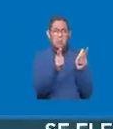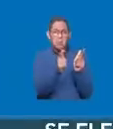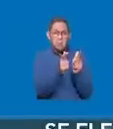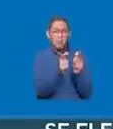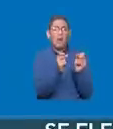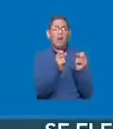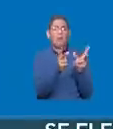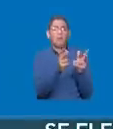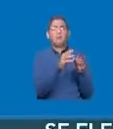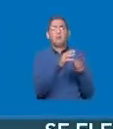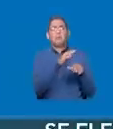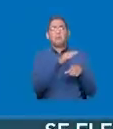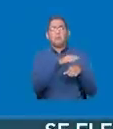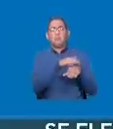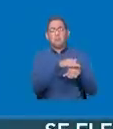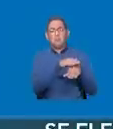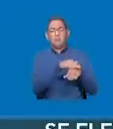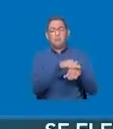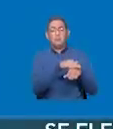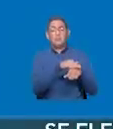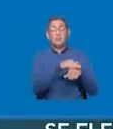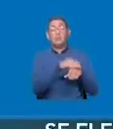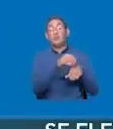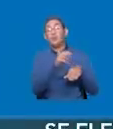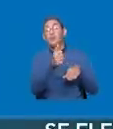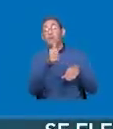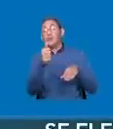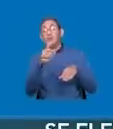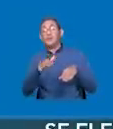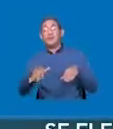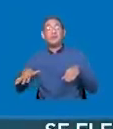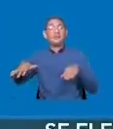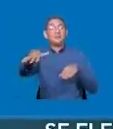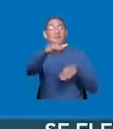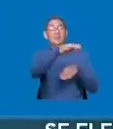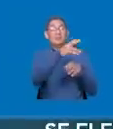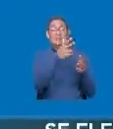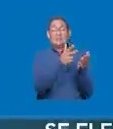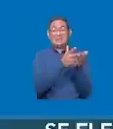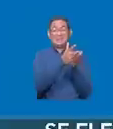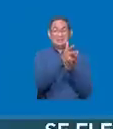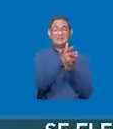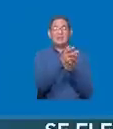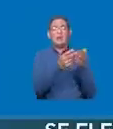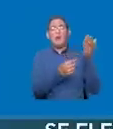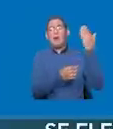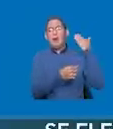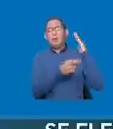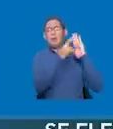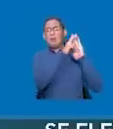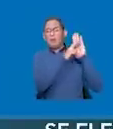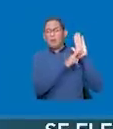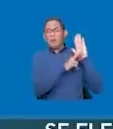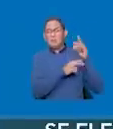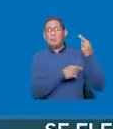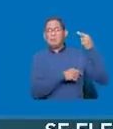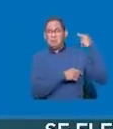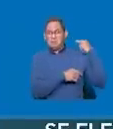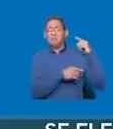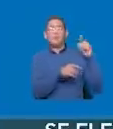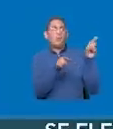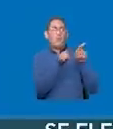distrito chiricano el resto de la provincia de chiriquí se mantienen las medidas que se han establecido